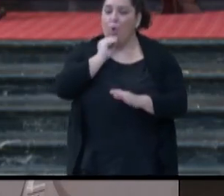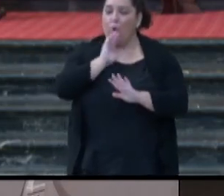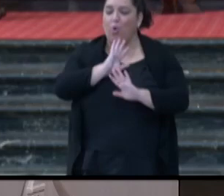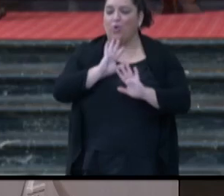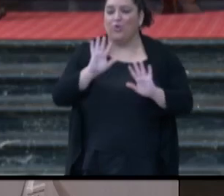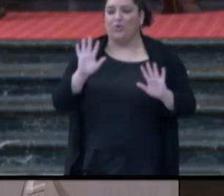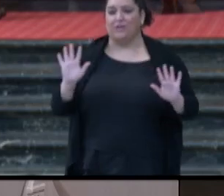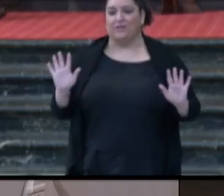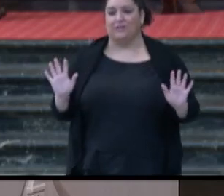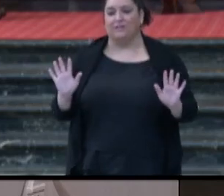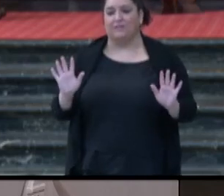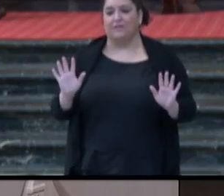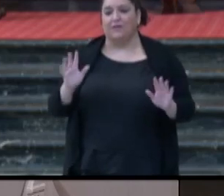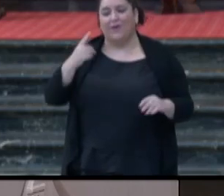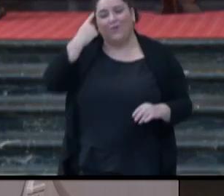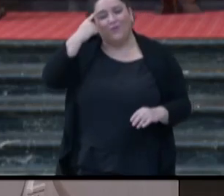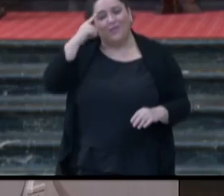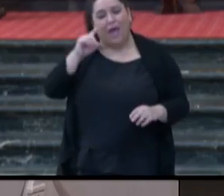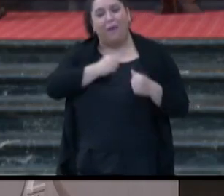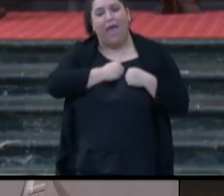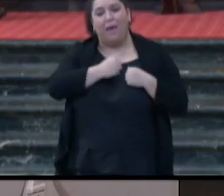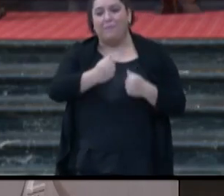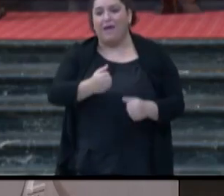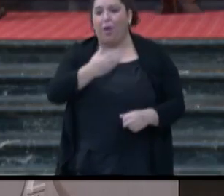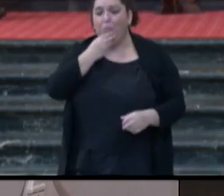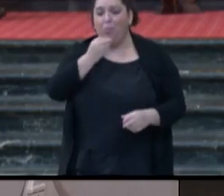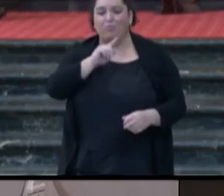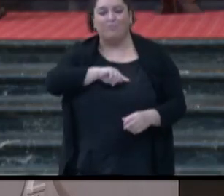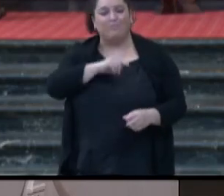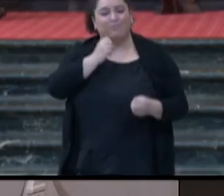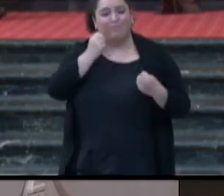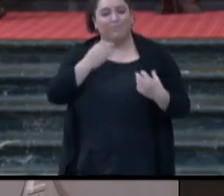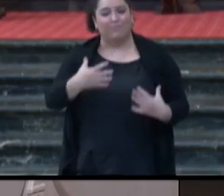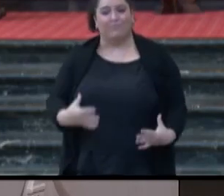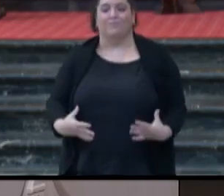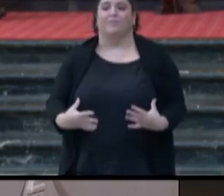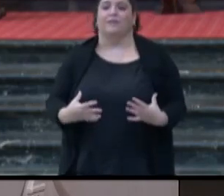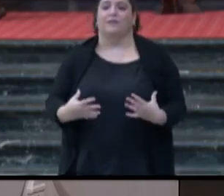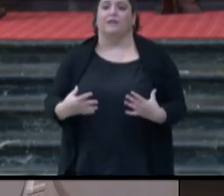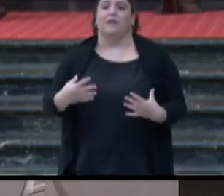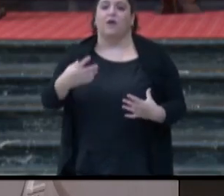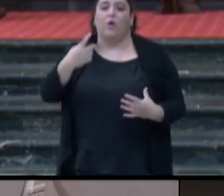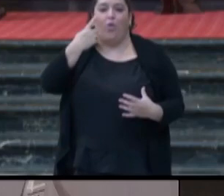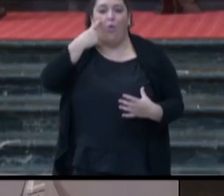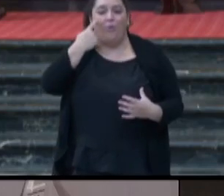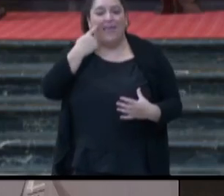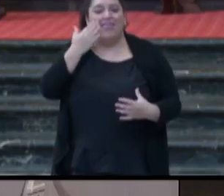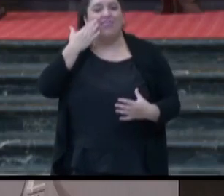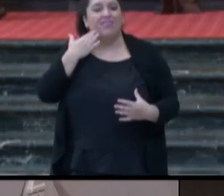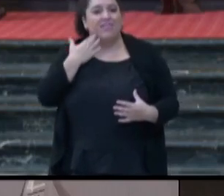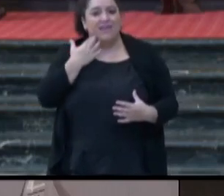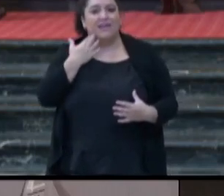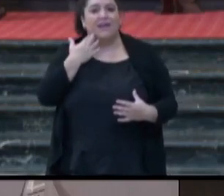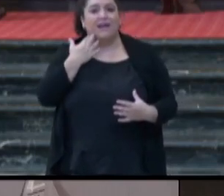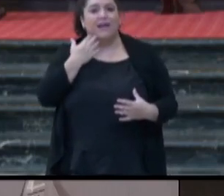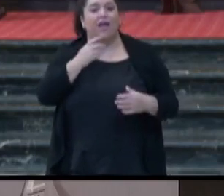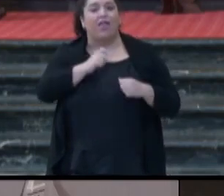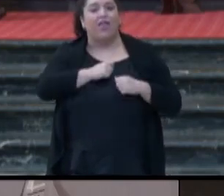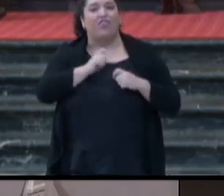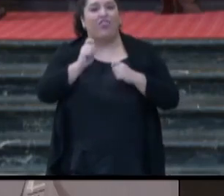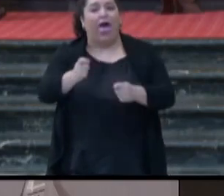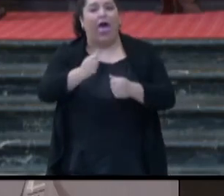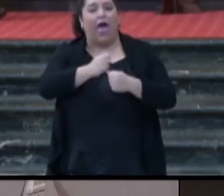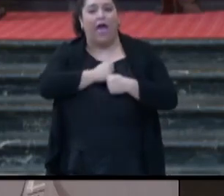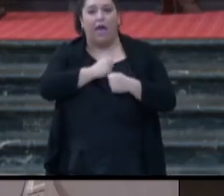cuando uno sabe amar y cuando uno ve que su vida es solo para eso